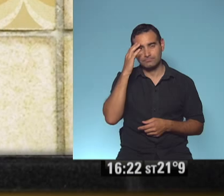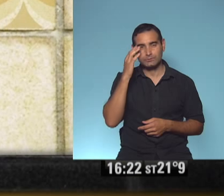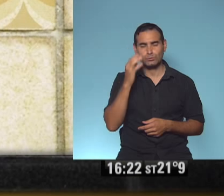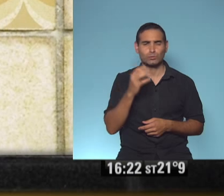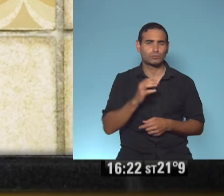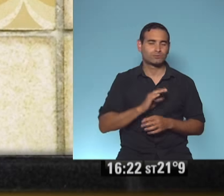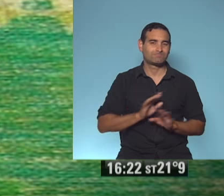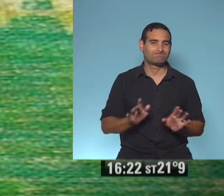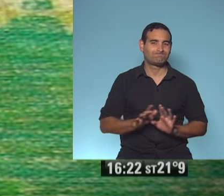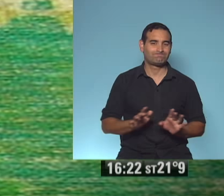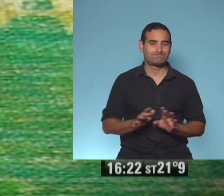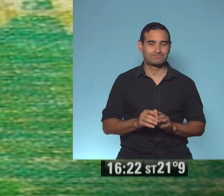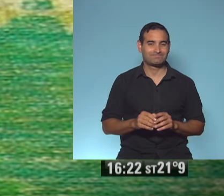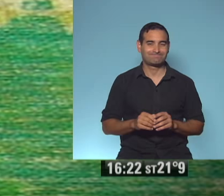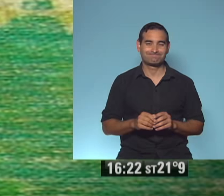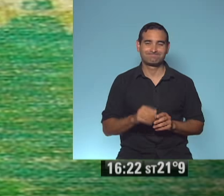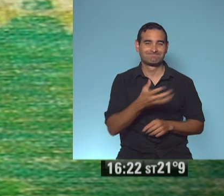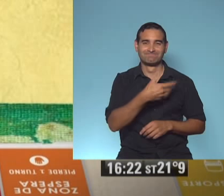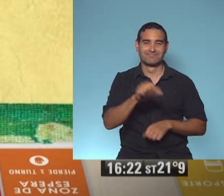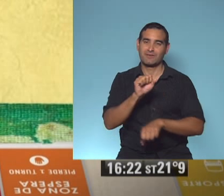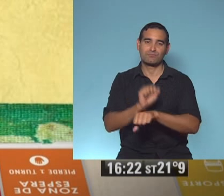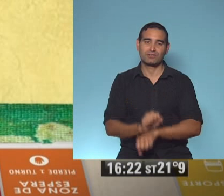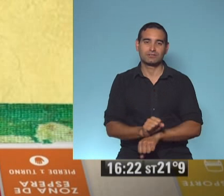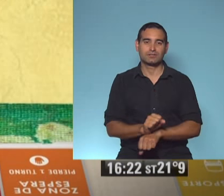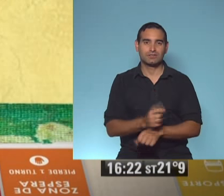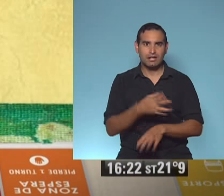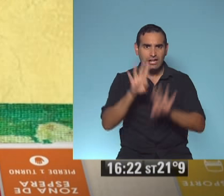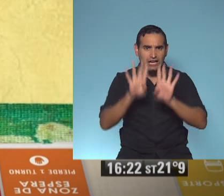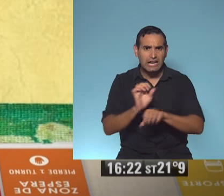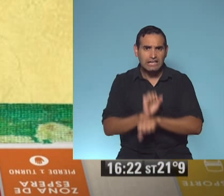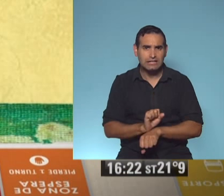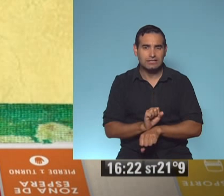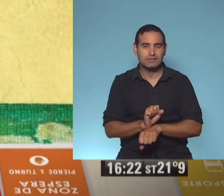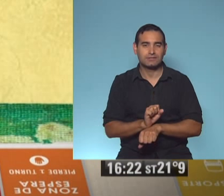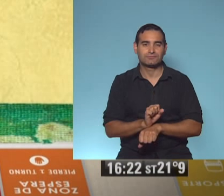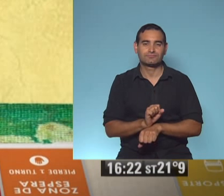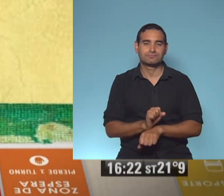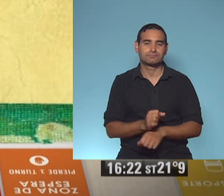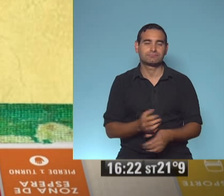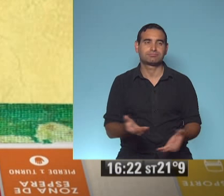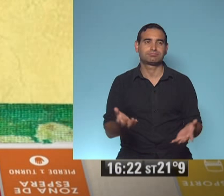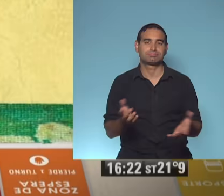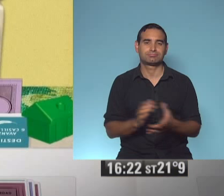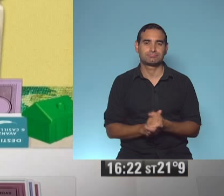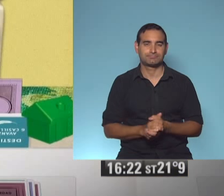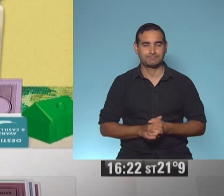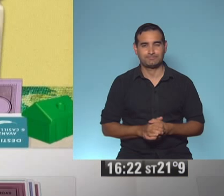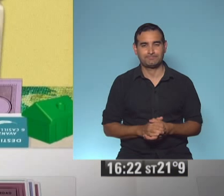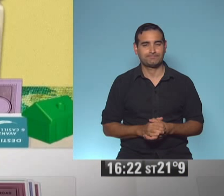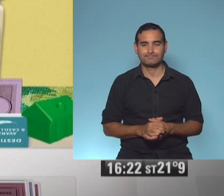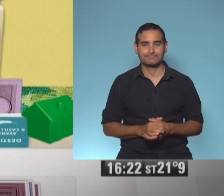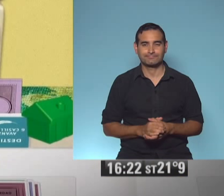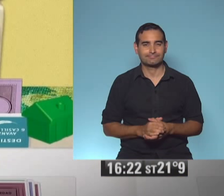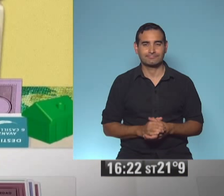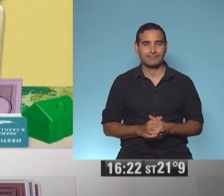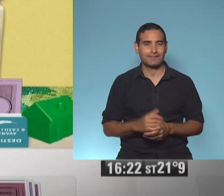¡Ay, no! Marché preso. ¡A la cárcel! ¡No, no! ¡Esto